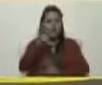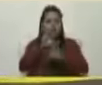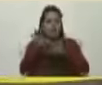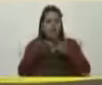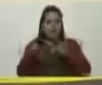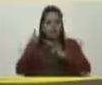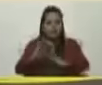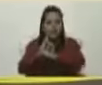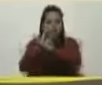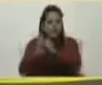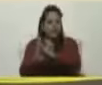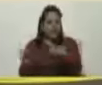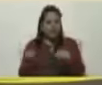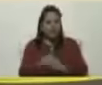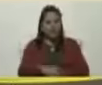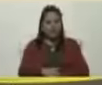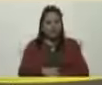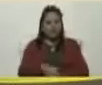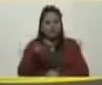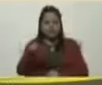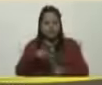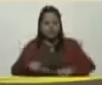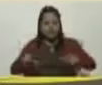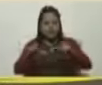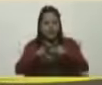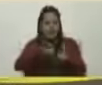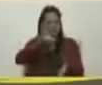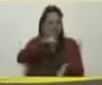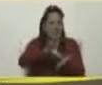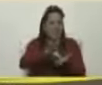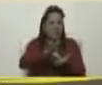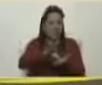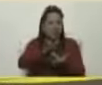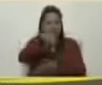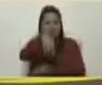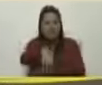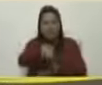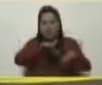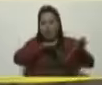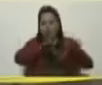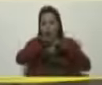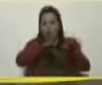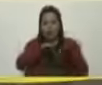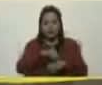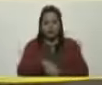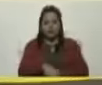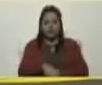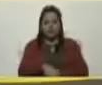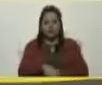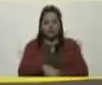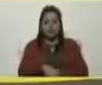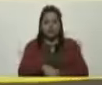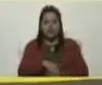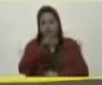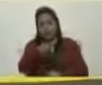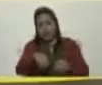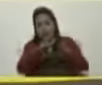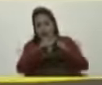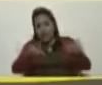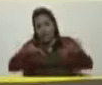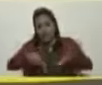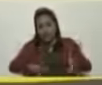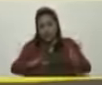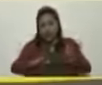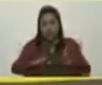todo. Tinaco es el epicentro del estado Cojedes. Y es la tierra de José Laurencio Silva, de